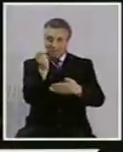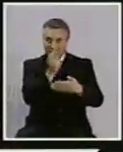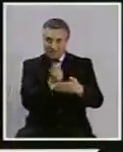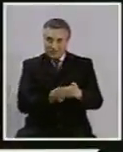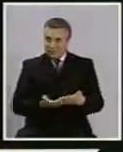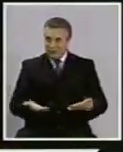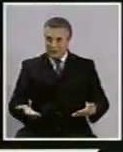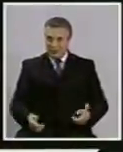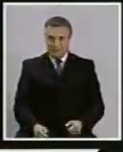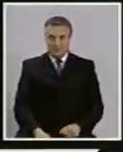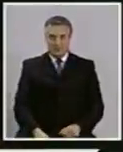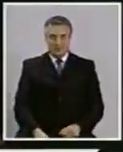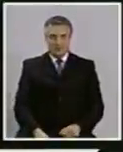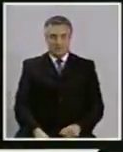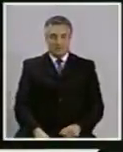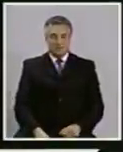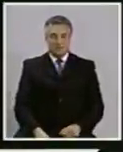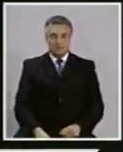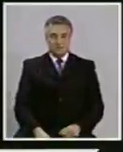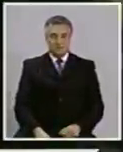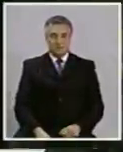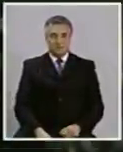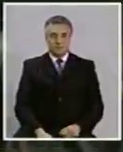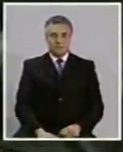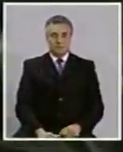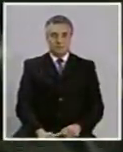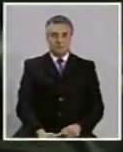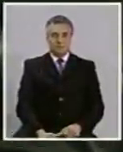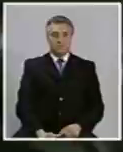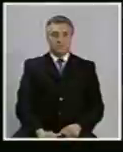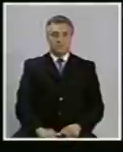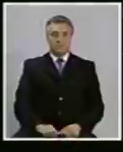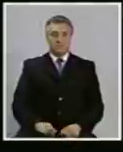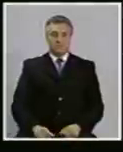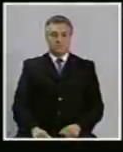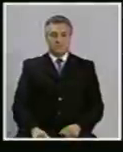just keep pretending I'm your son? You are my son.